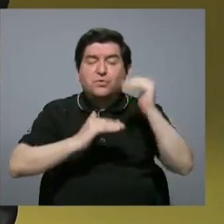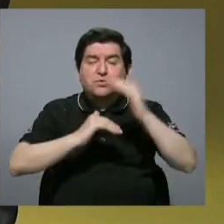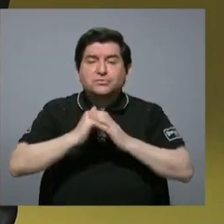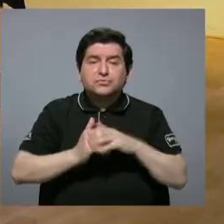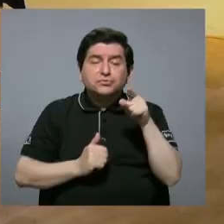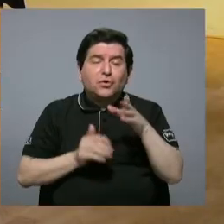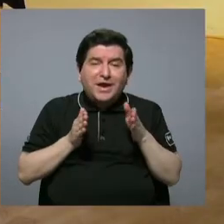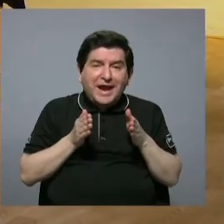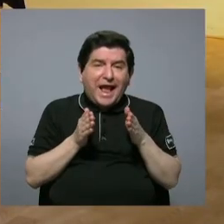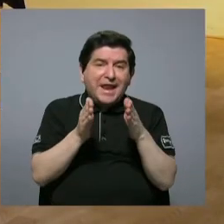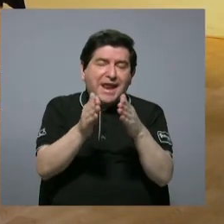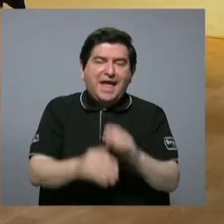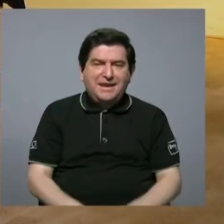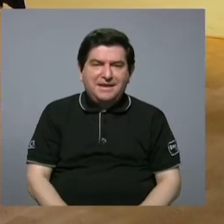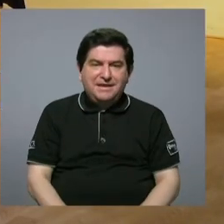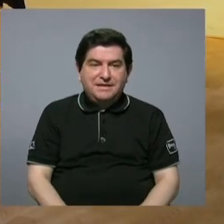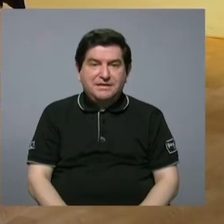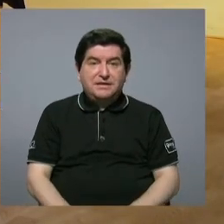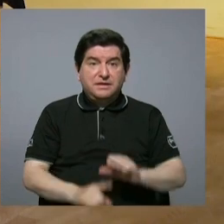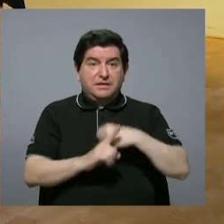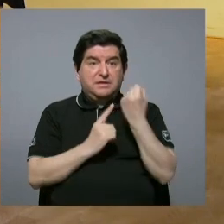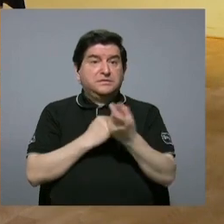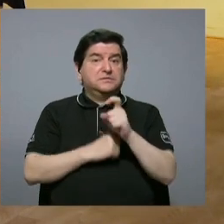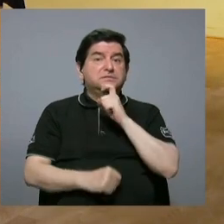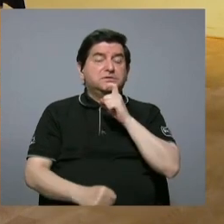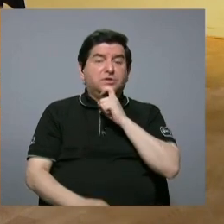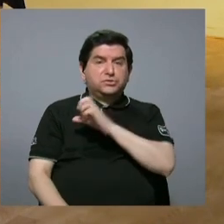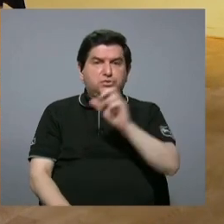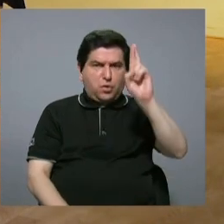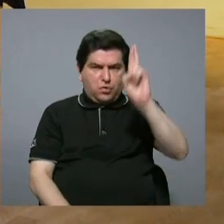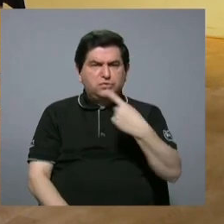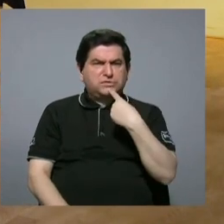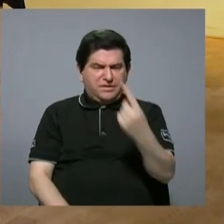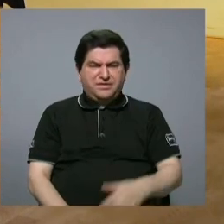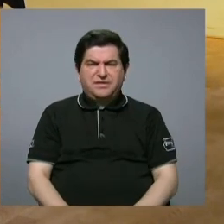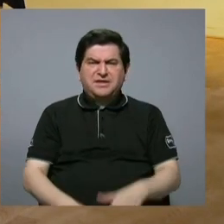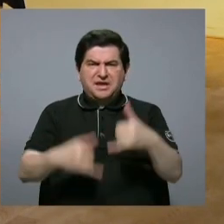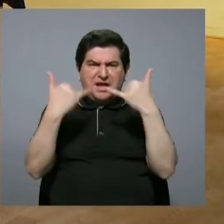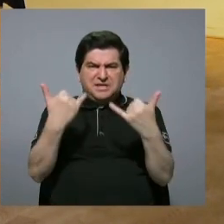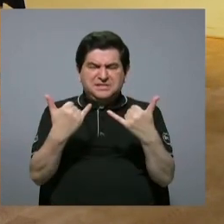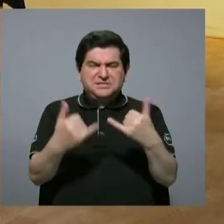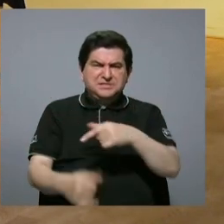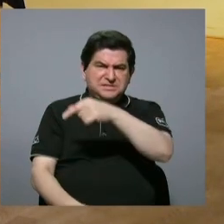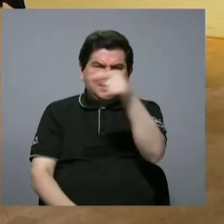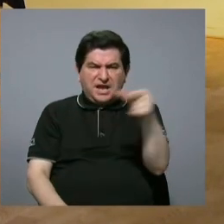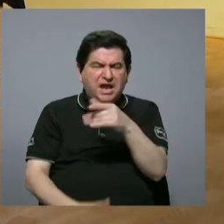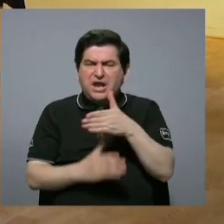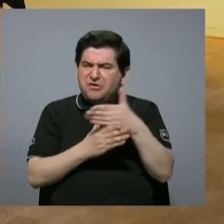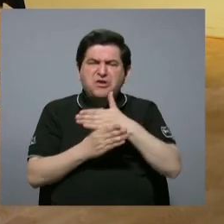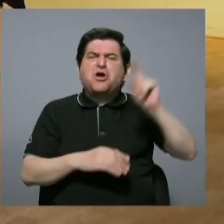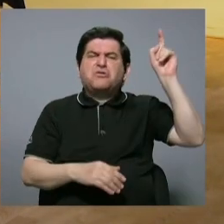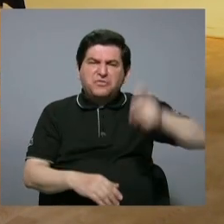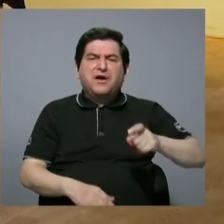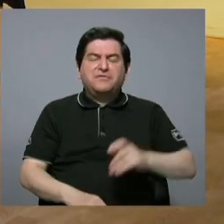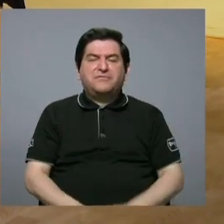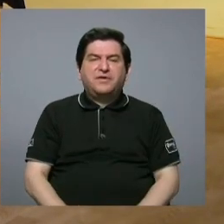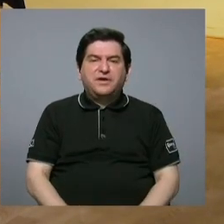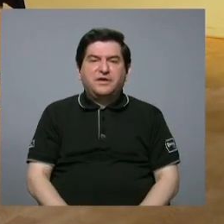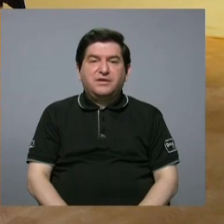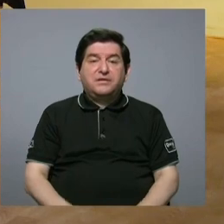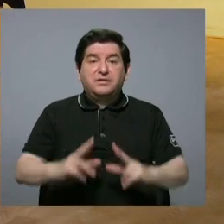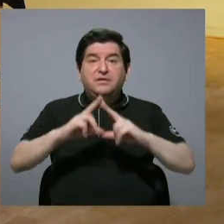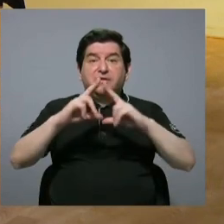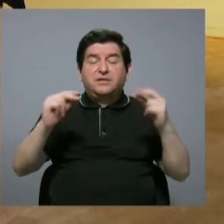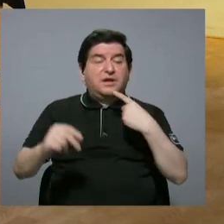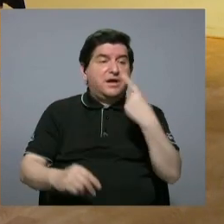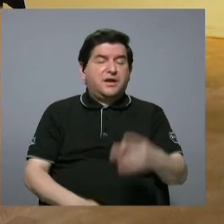canal. Se llegan a extremos, ¿verdad? Costa Rica en cierto momento dice que ya el río todo tienen que compartirlo. Nicaragua, por su parte,